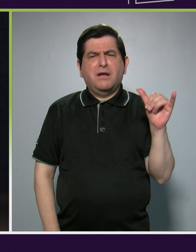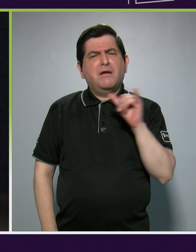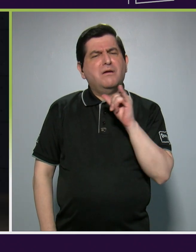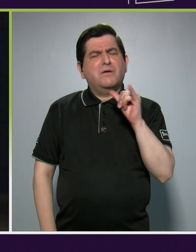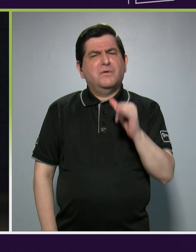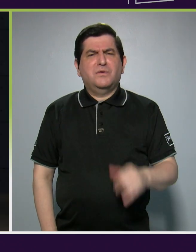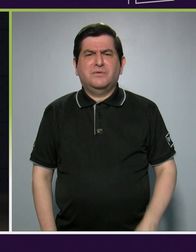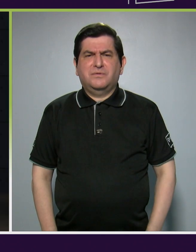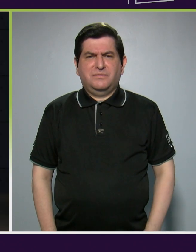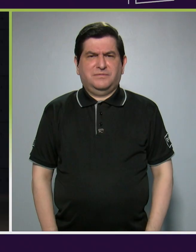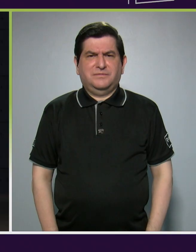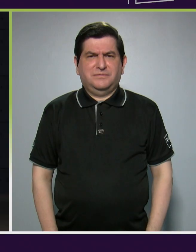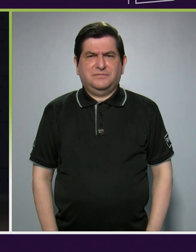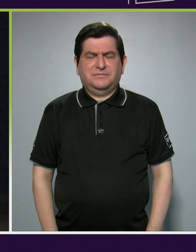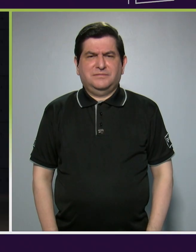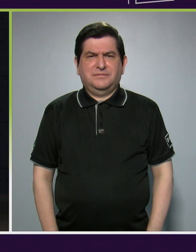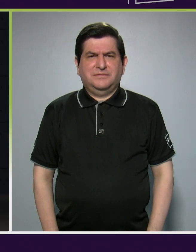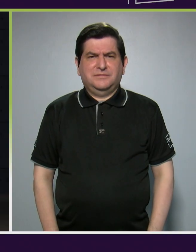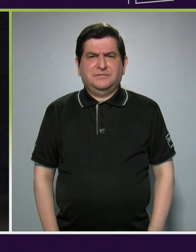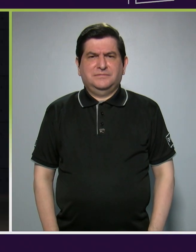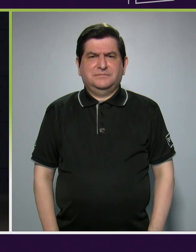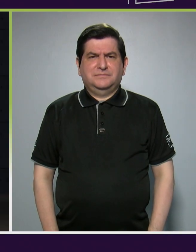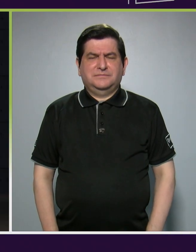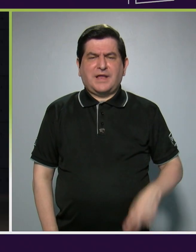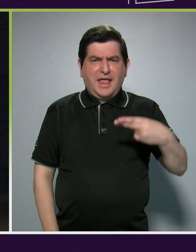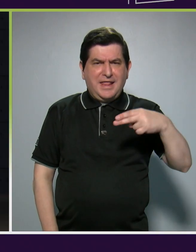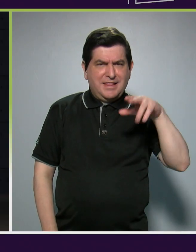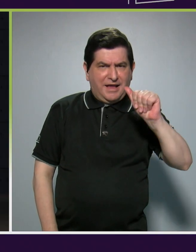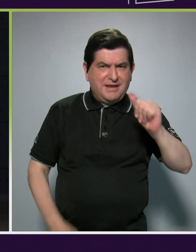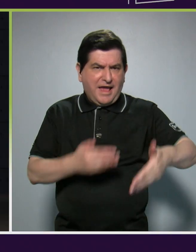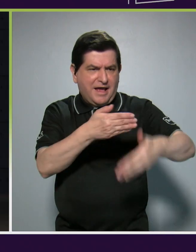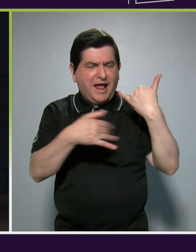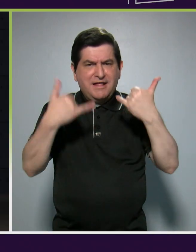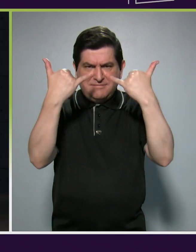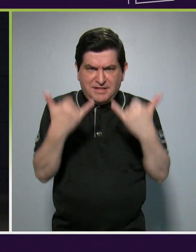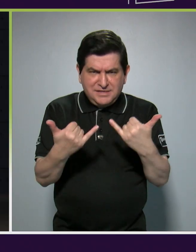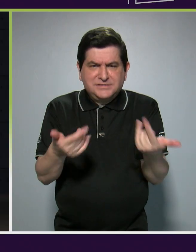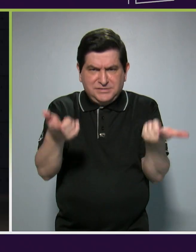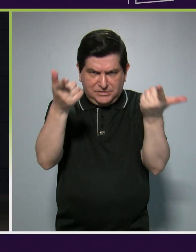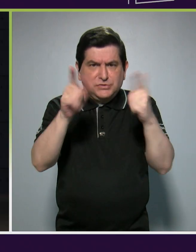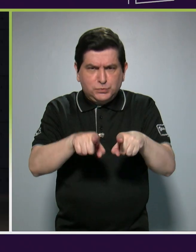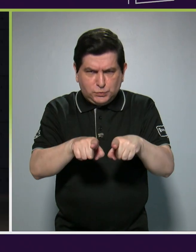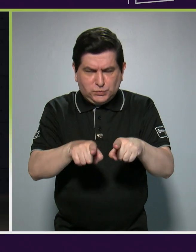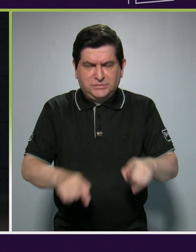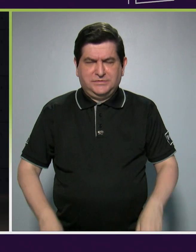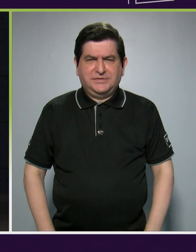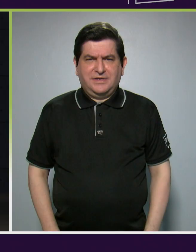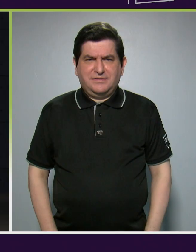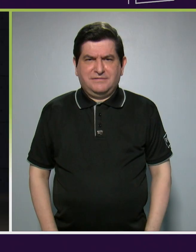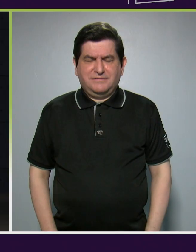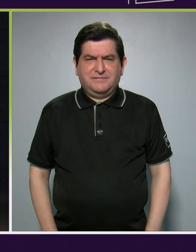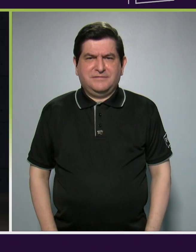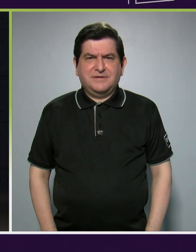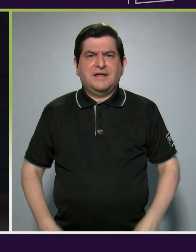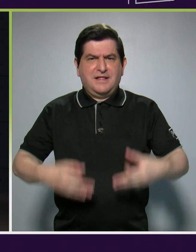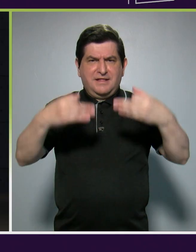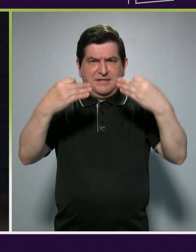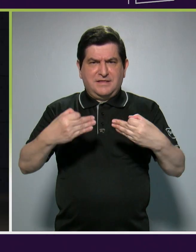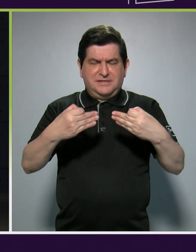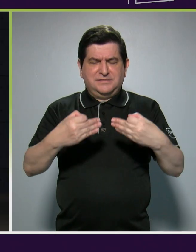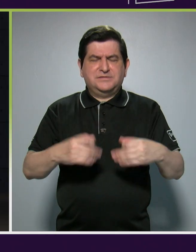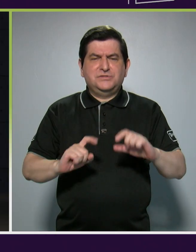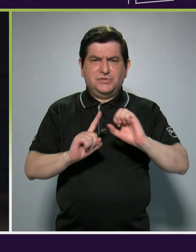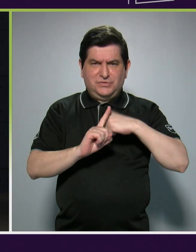bueno, Hilda, en el pasado ya se había dado, inclusive, bueno, el fallo de este caso